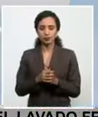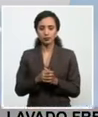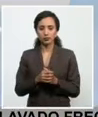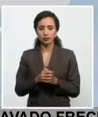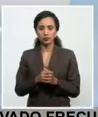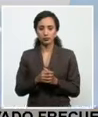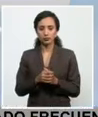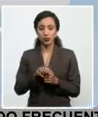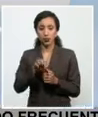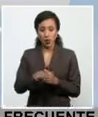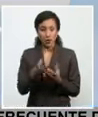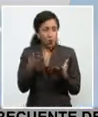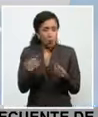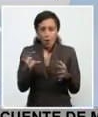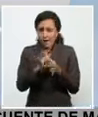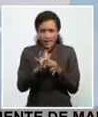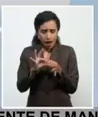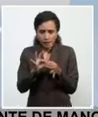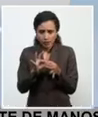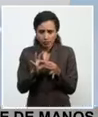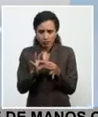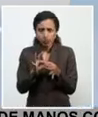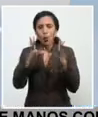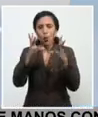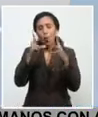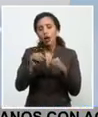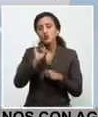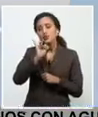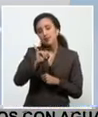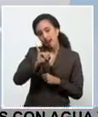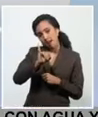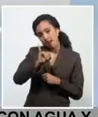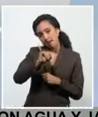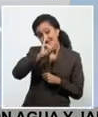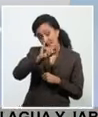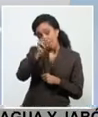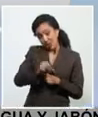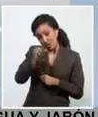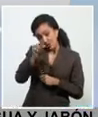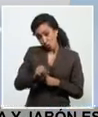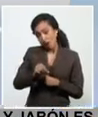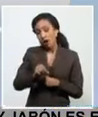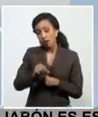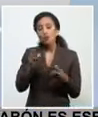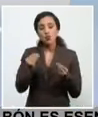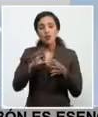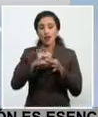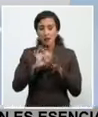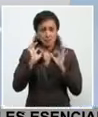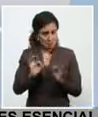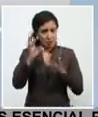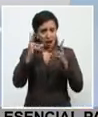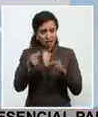como críticos 6 pacientes, la misma cantidad que teníamos ayer, y 5